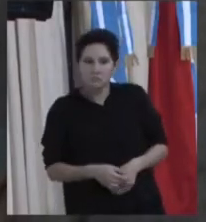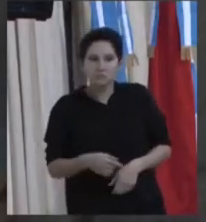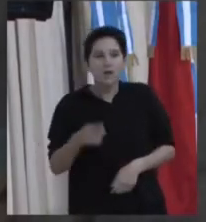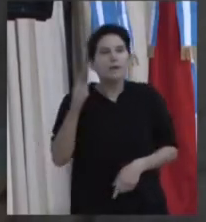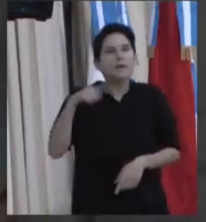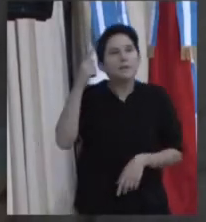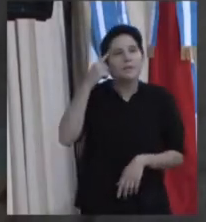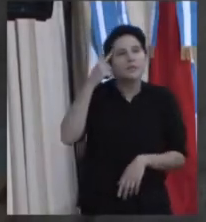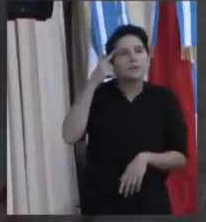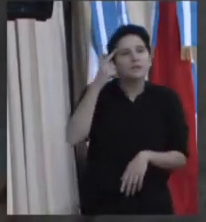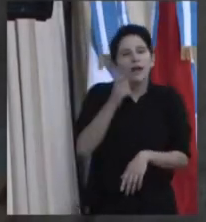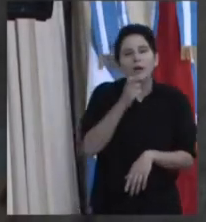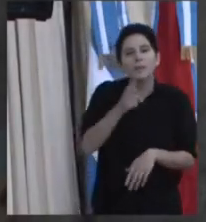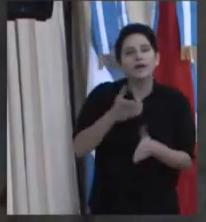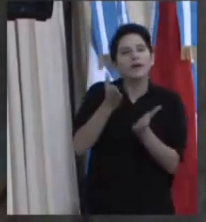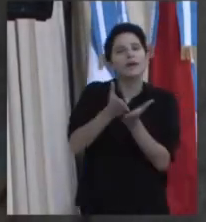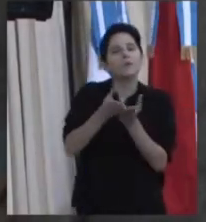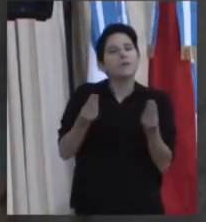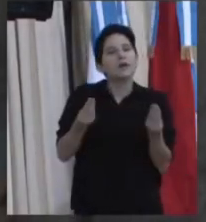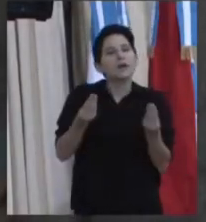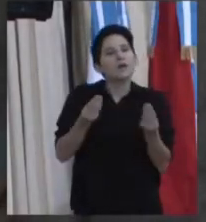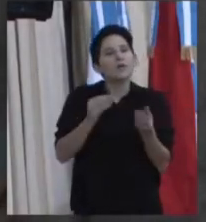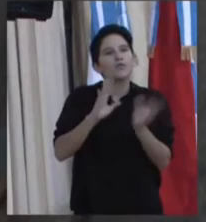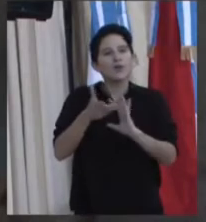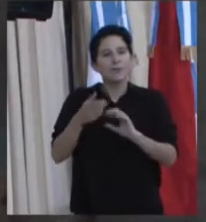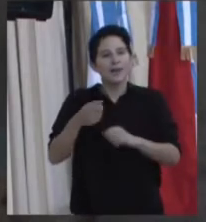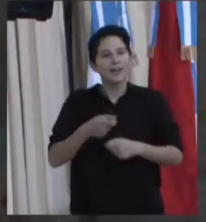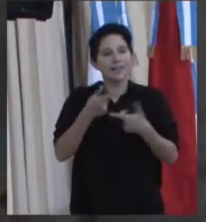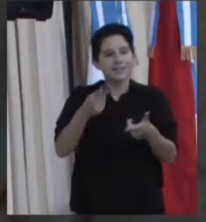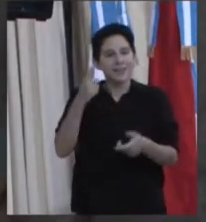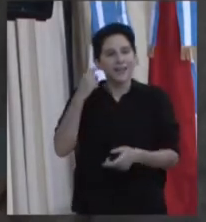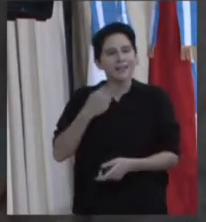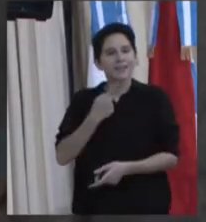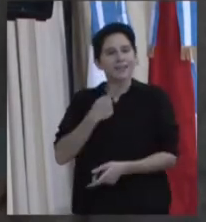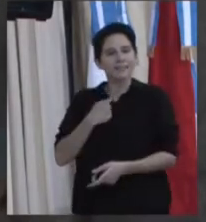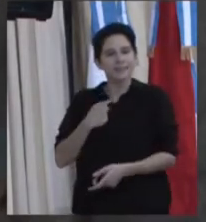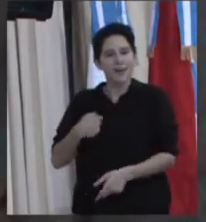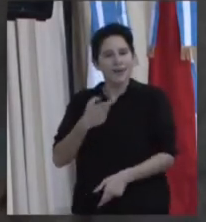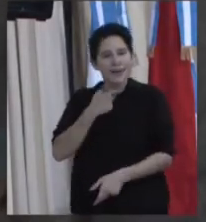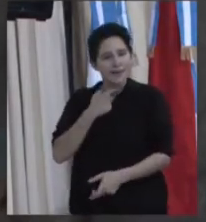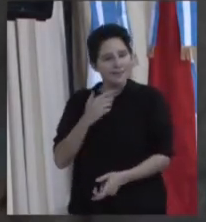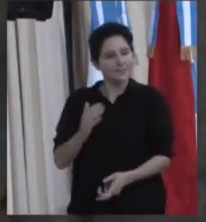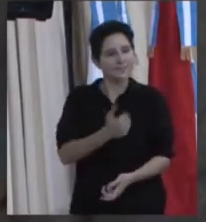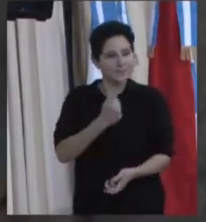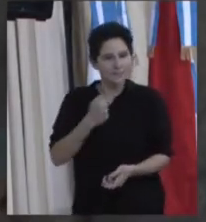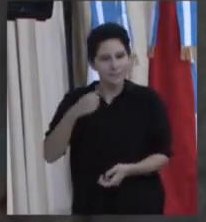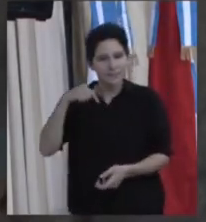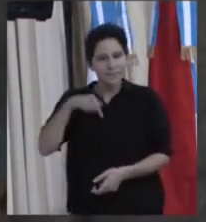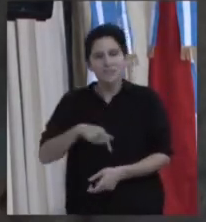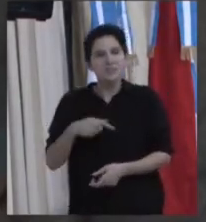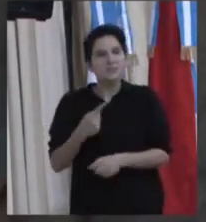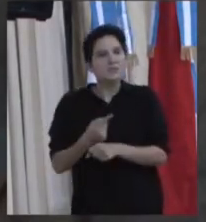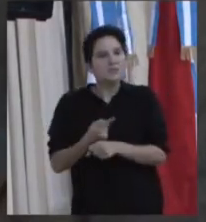vez pensaran que la palabra puede usarse también para describir aspiraciones o pretensiones que no son susceptibles de ser llevadas con